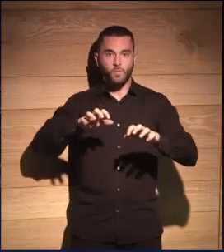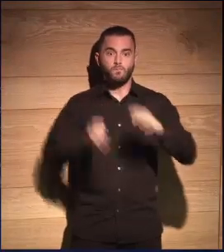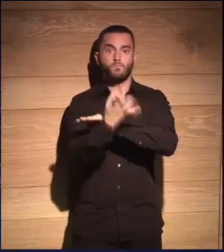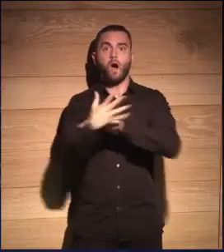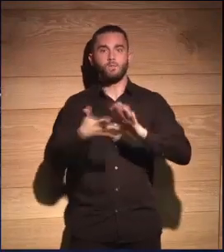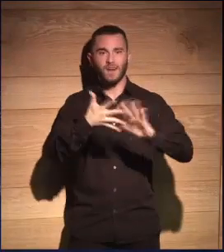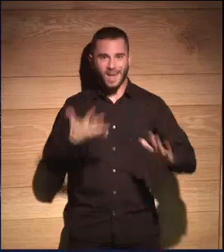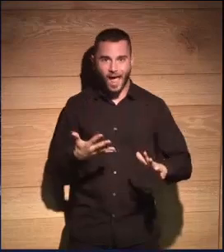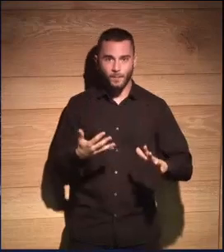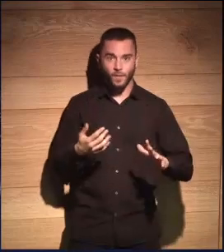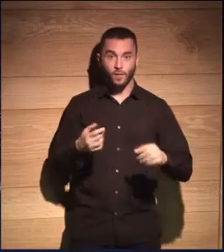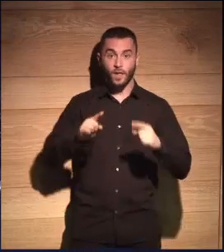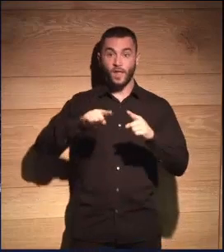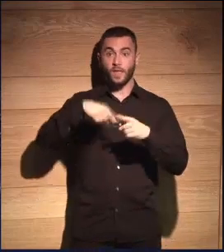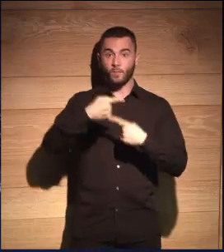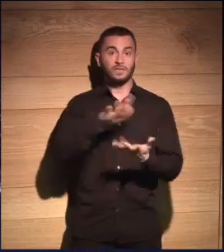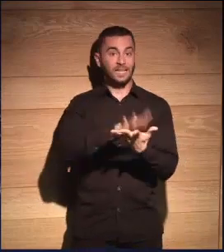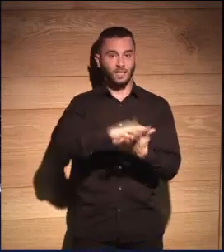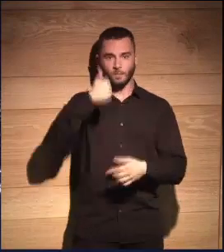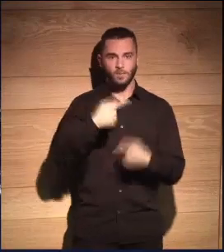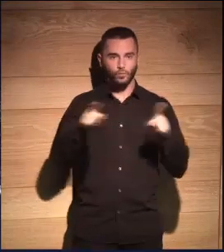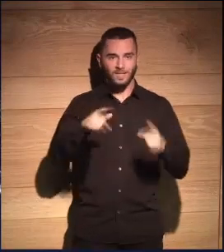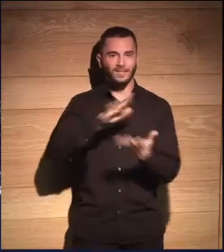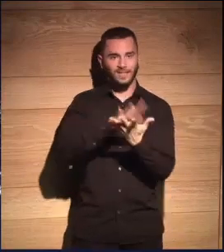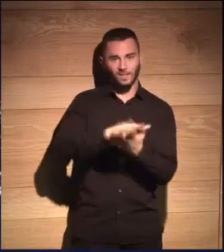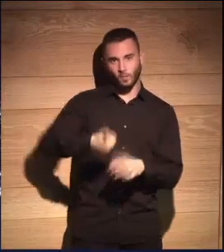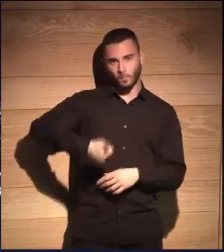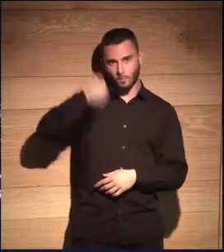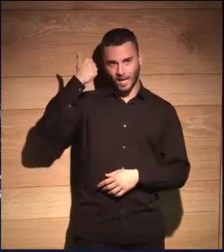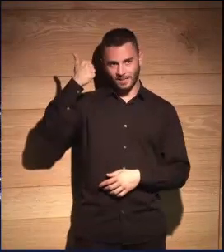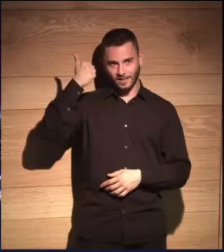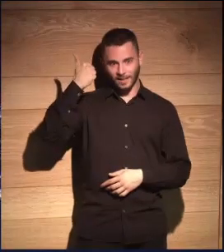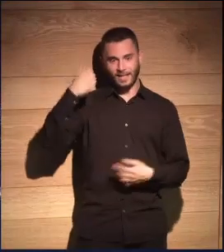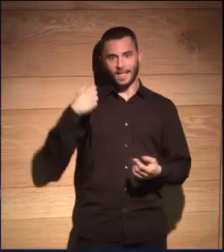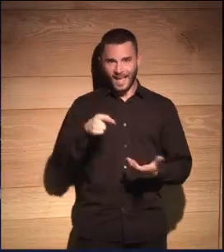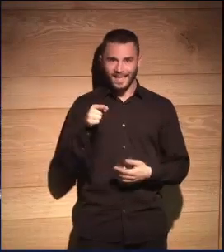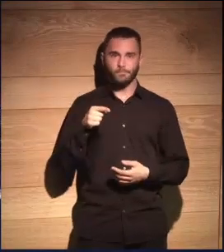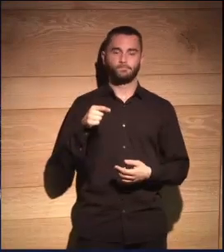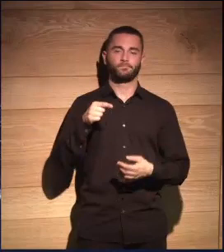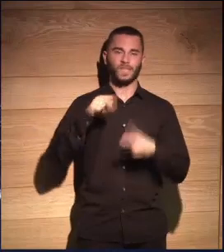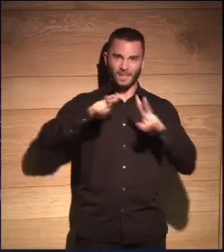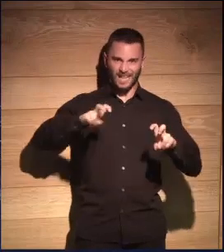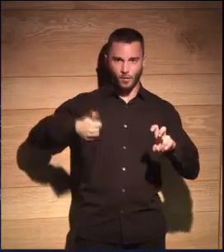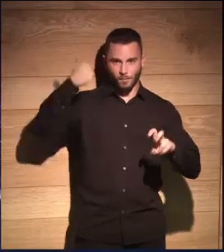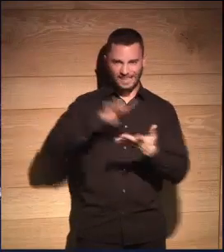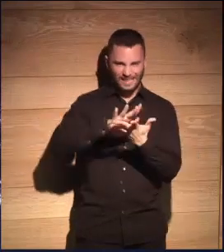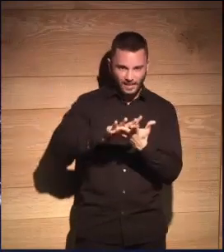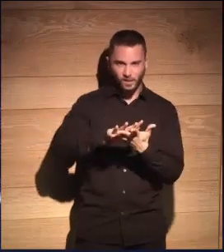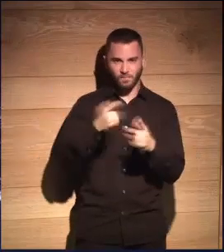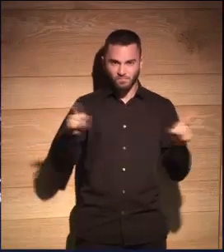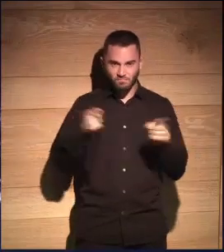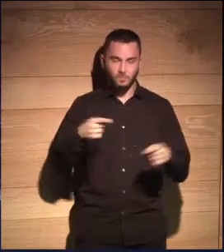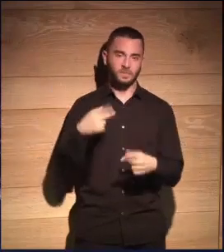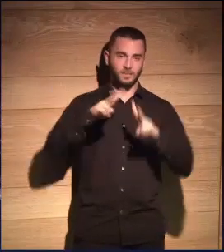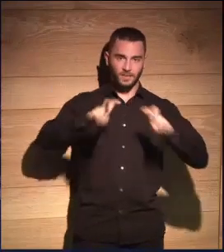relaja, descansa otra vez sobre la base un poco más de investigación. Y bueno, todo en